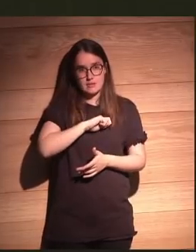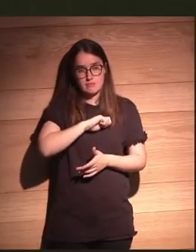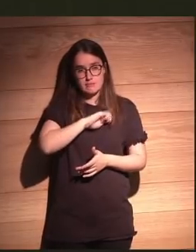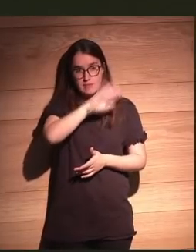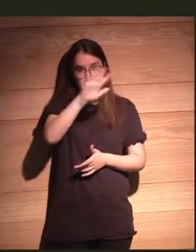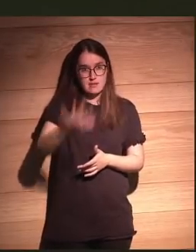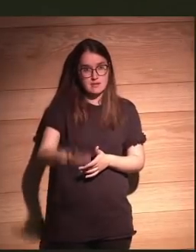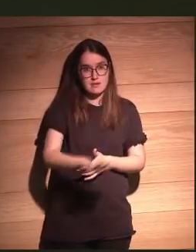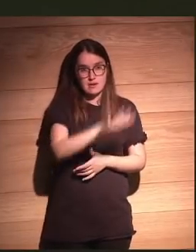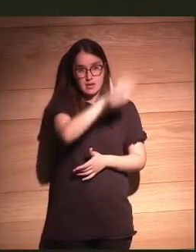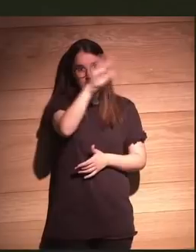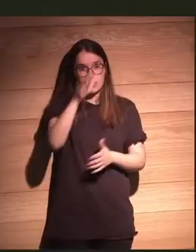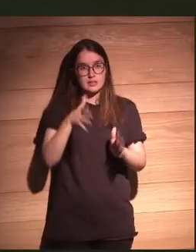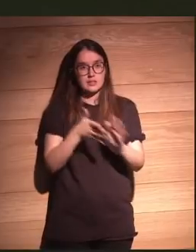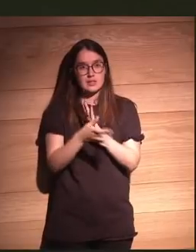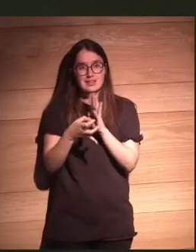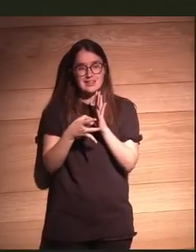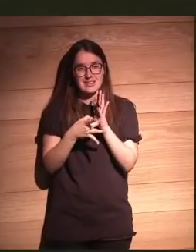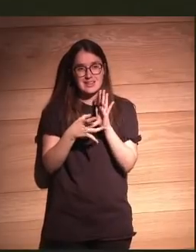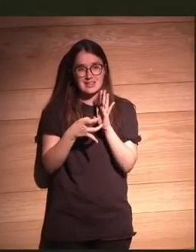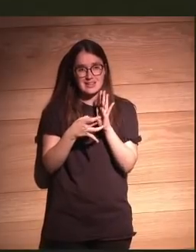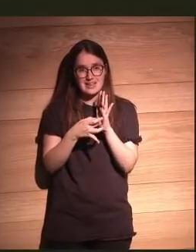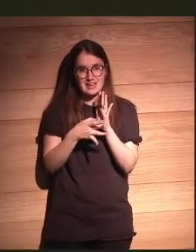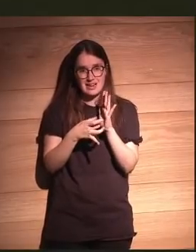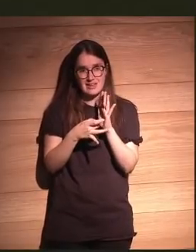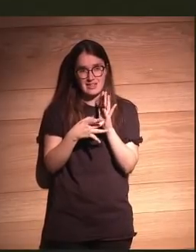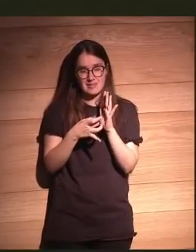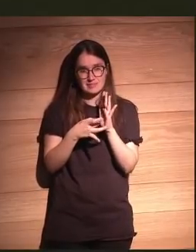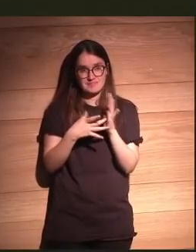es que tiene una calidad mucho más